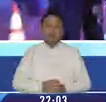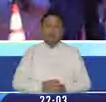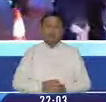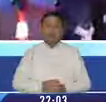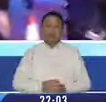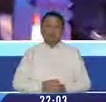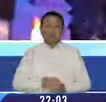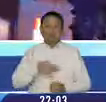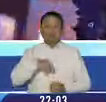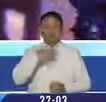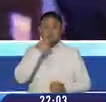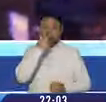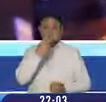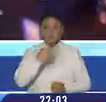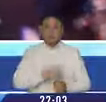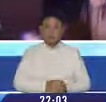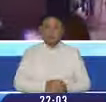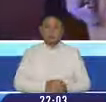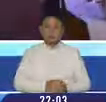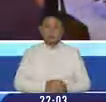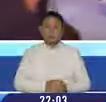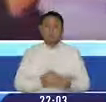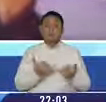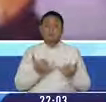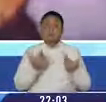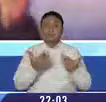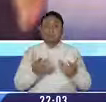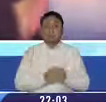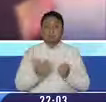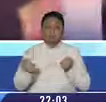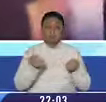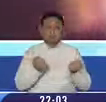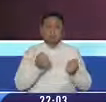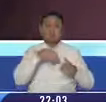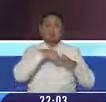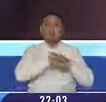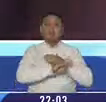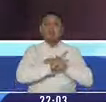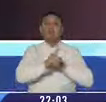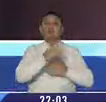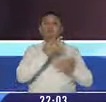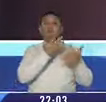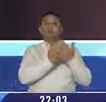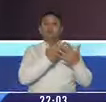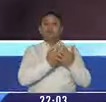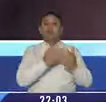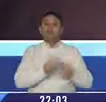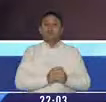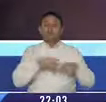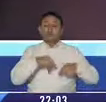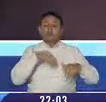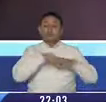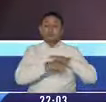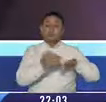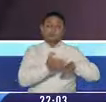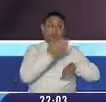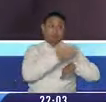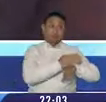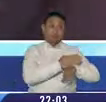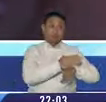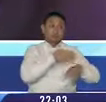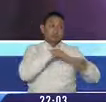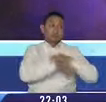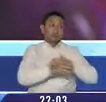podemos divisar es que existe ya el movimiento dentro de lo que es la cárcel, pues ya ingresó hace pocos minutos